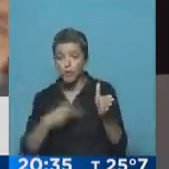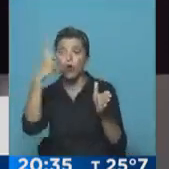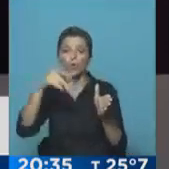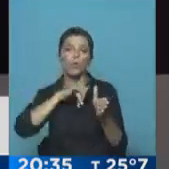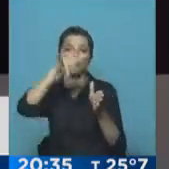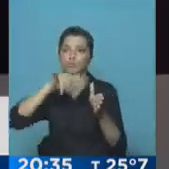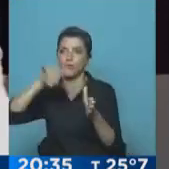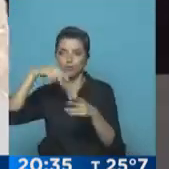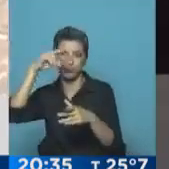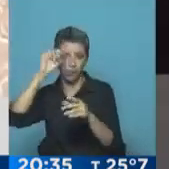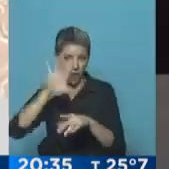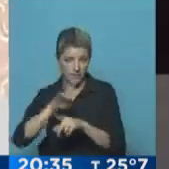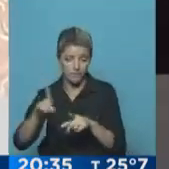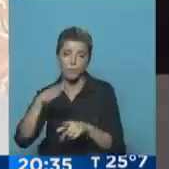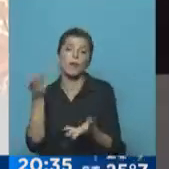eran rentables.